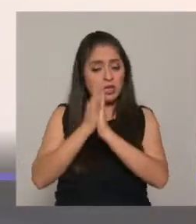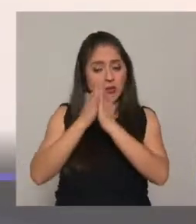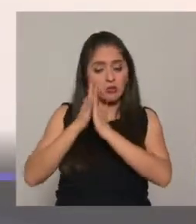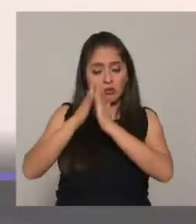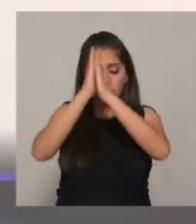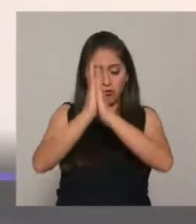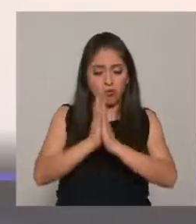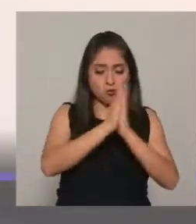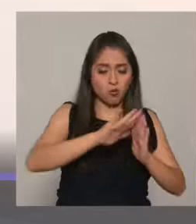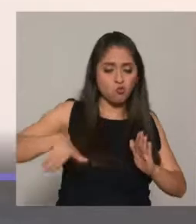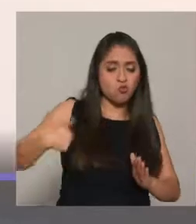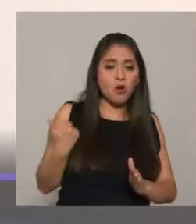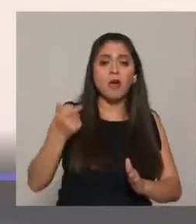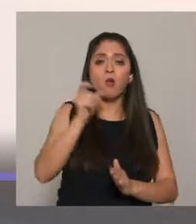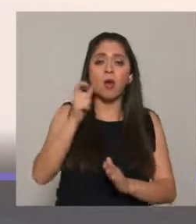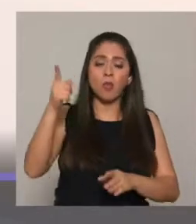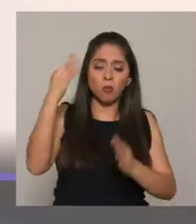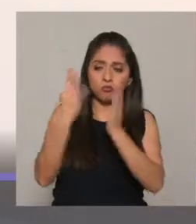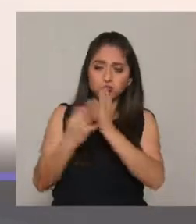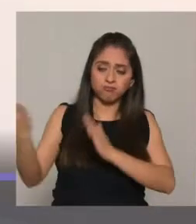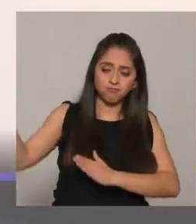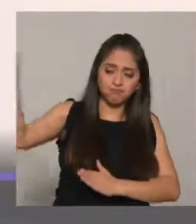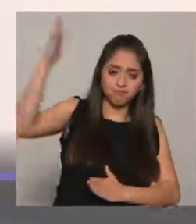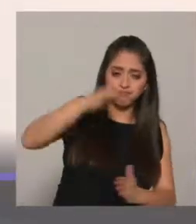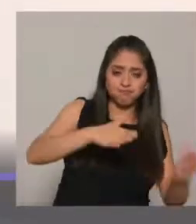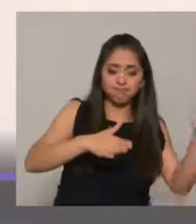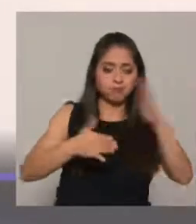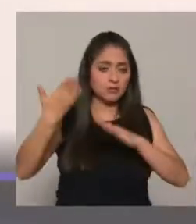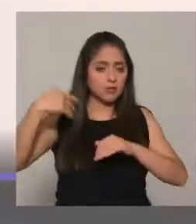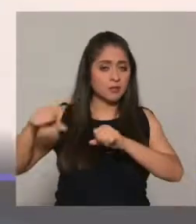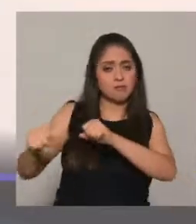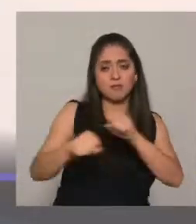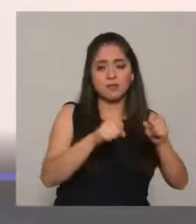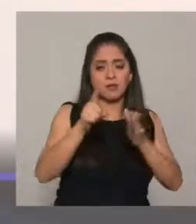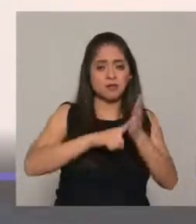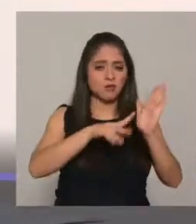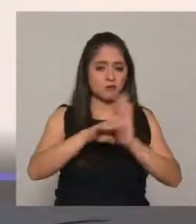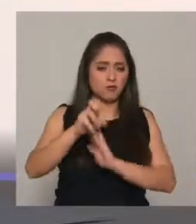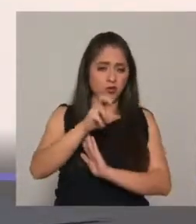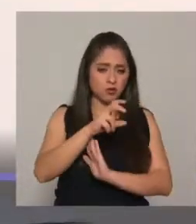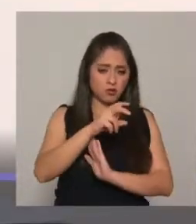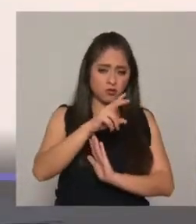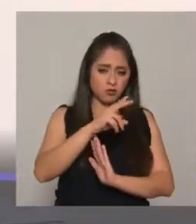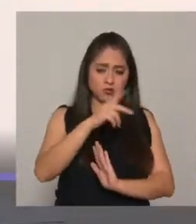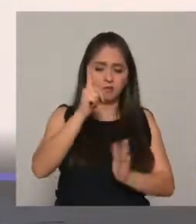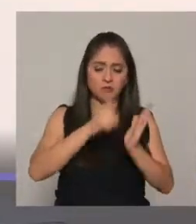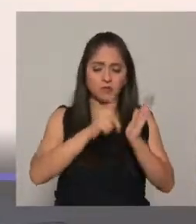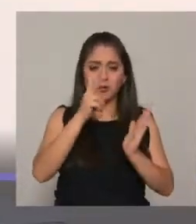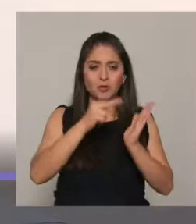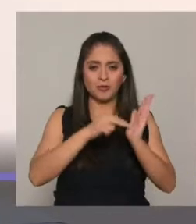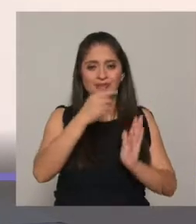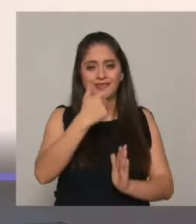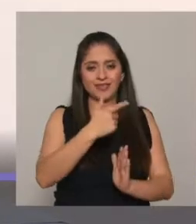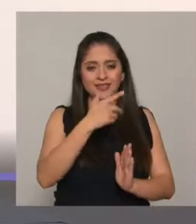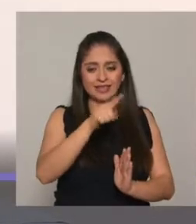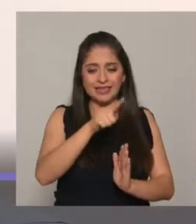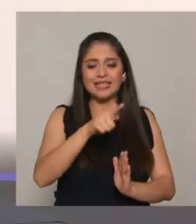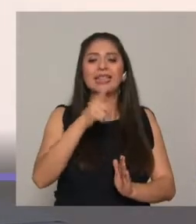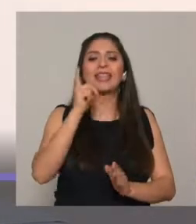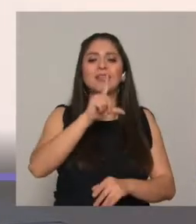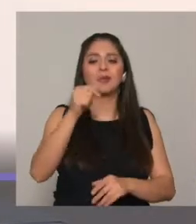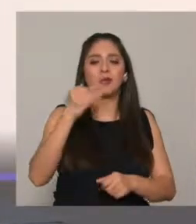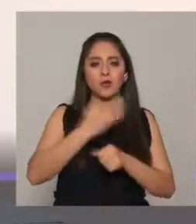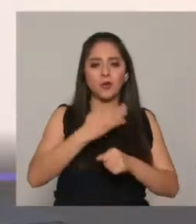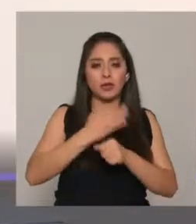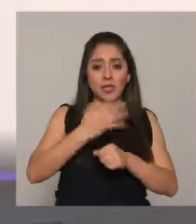se vinieron abajo con todo y anaqueles durante el terremoto. Estamos hablando en vivo, la retransmisión de este programa es a las 5 de la tarde. Quédese con